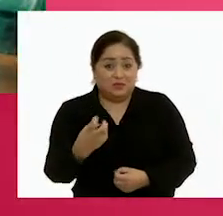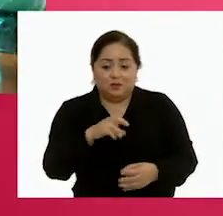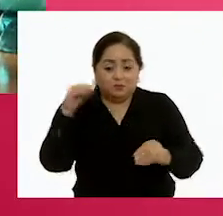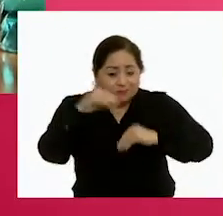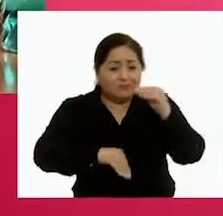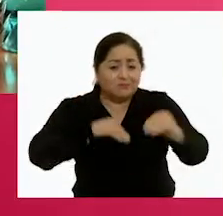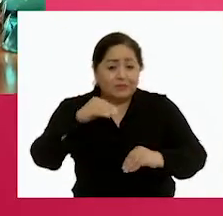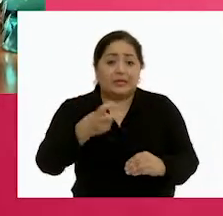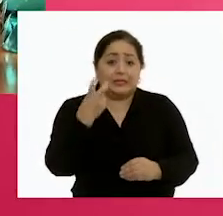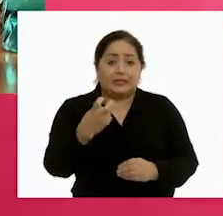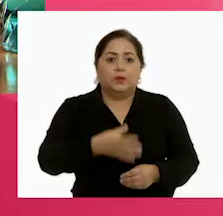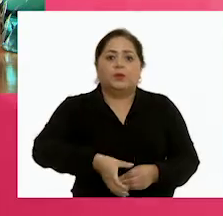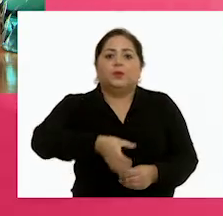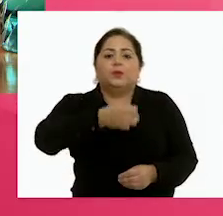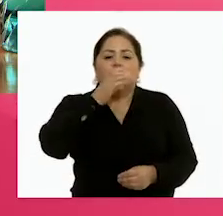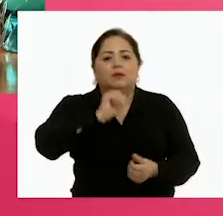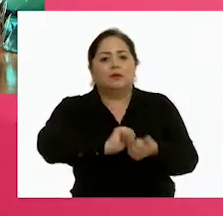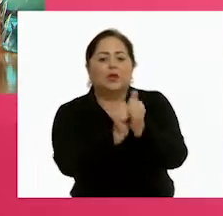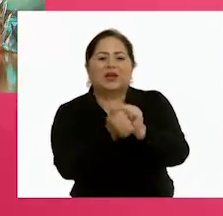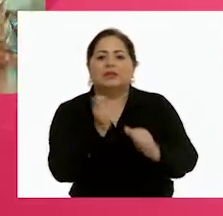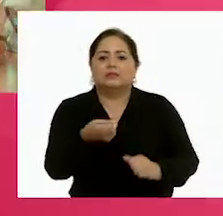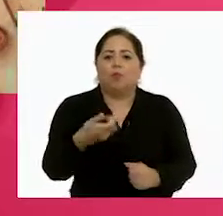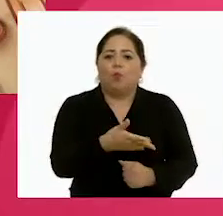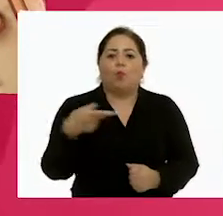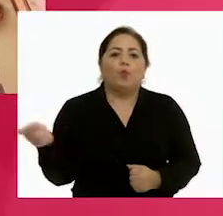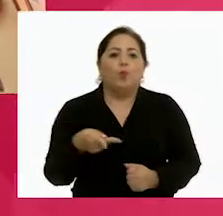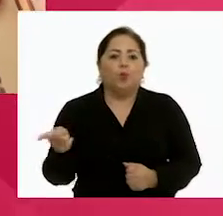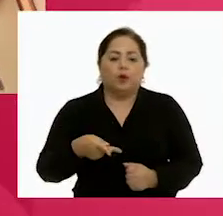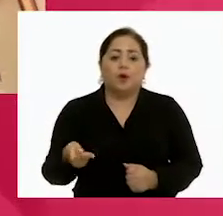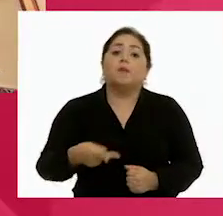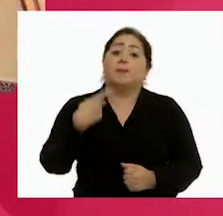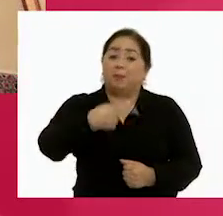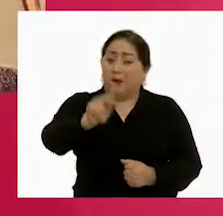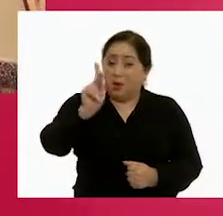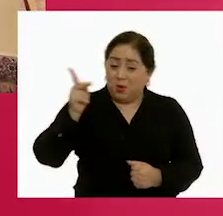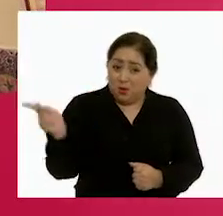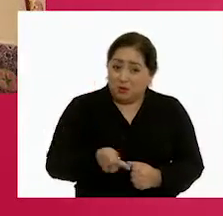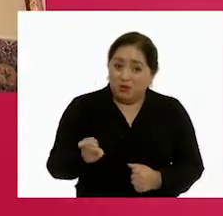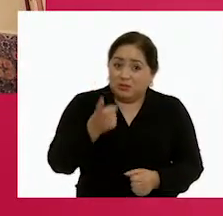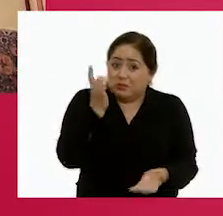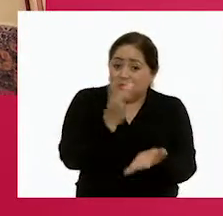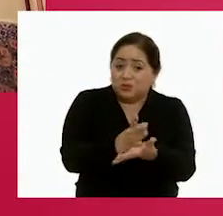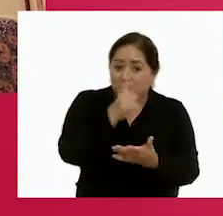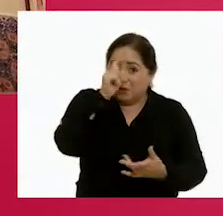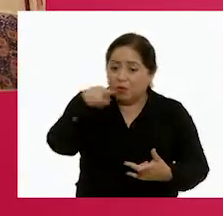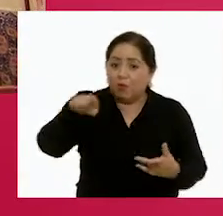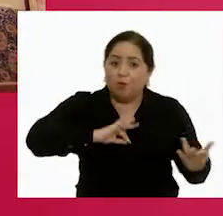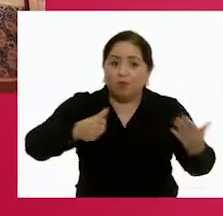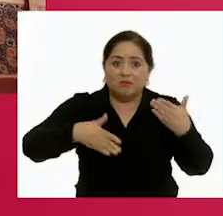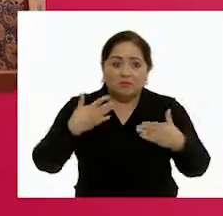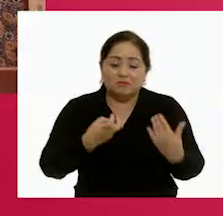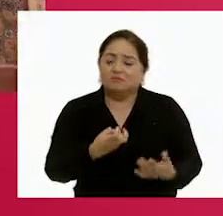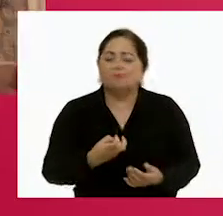proceso, este líquido se convierte en pulque. Pero el pulque no es todo lo que puedes disfrutar en